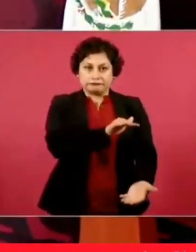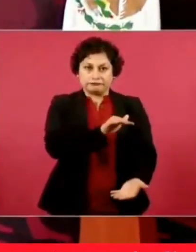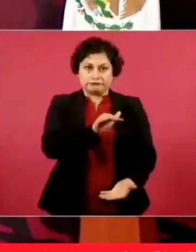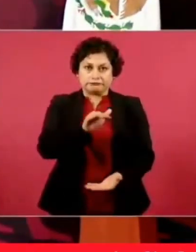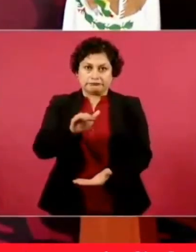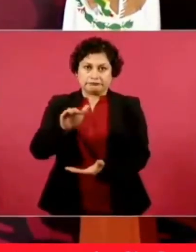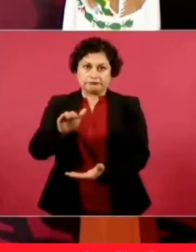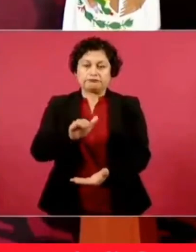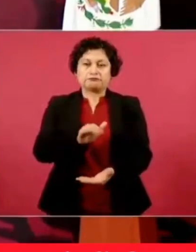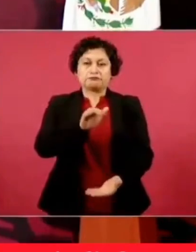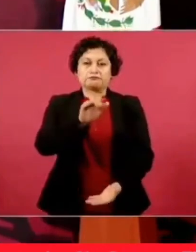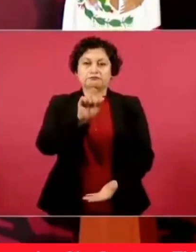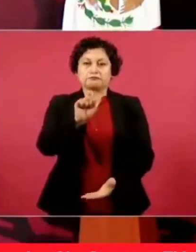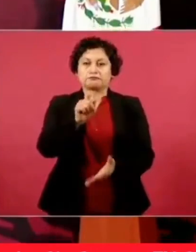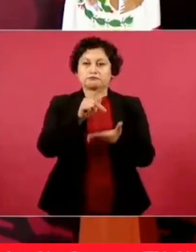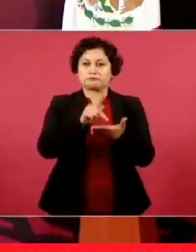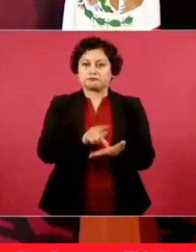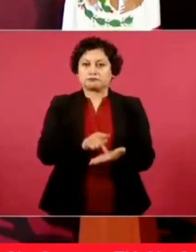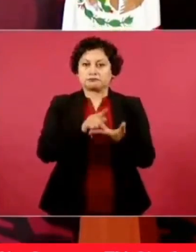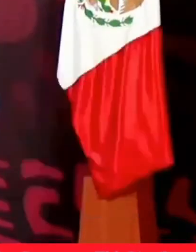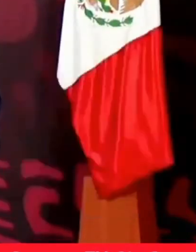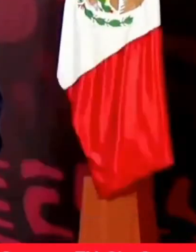de 20 kilos.